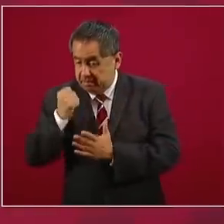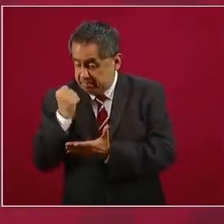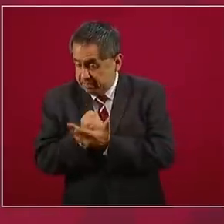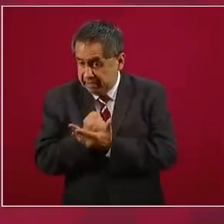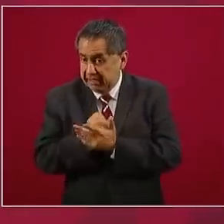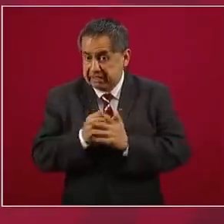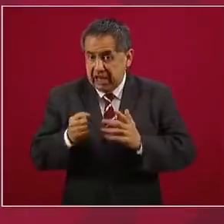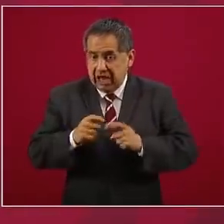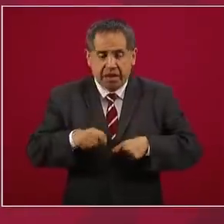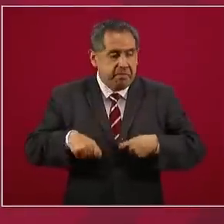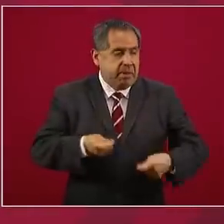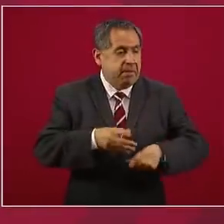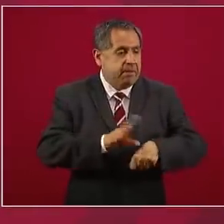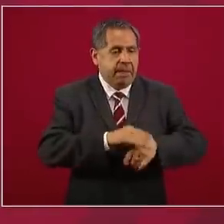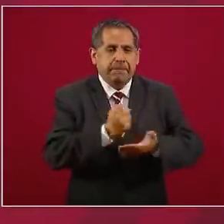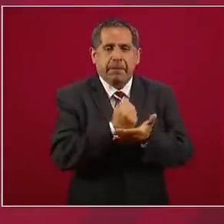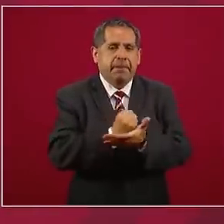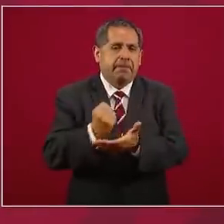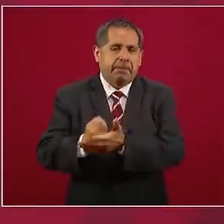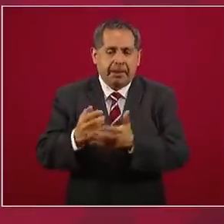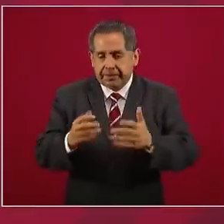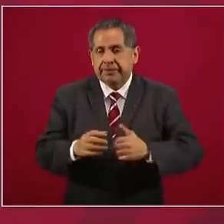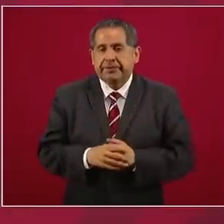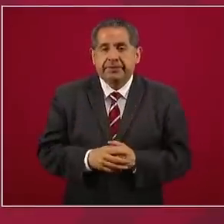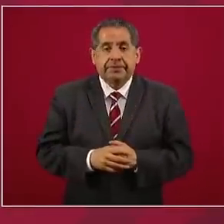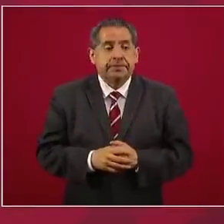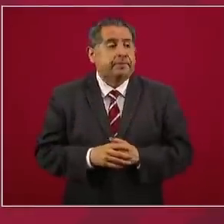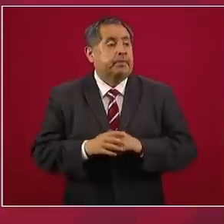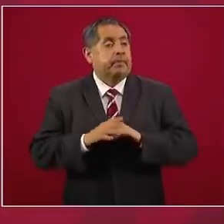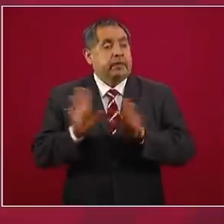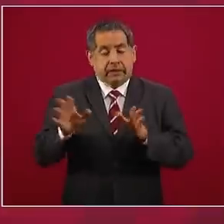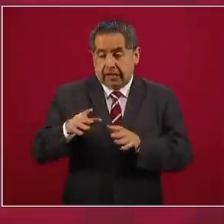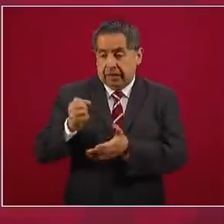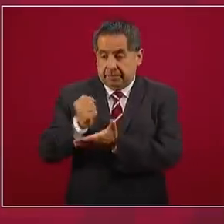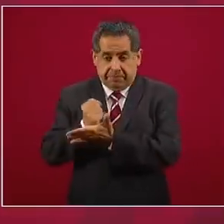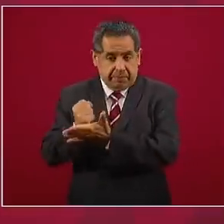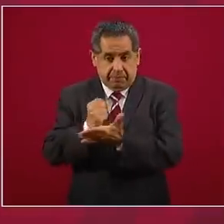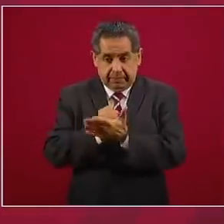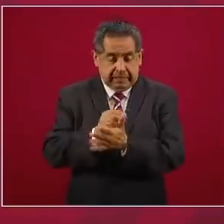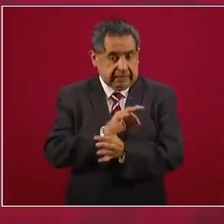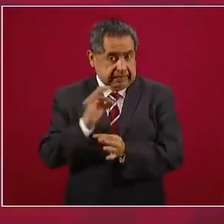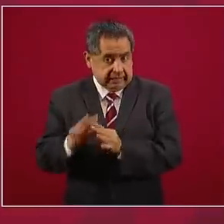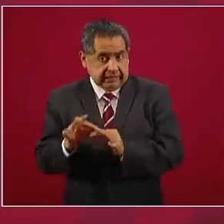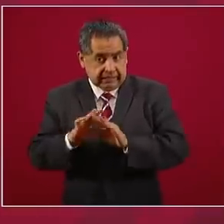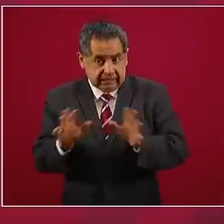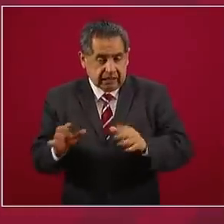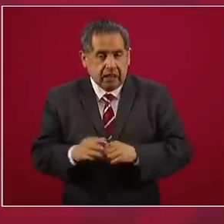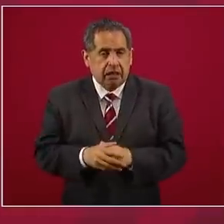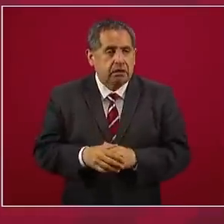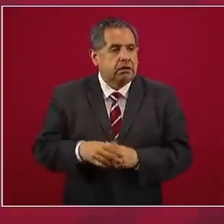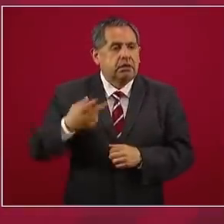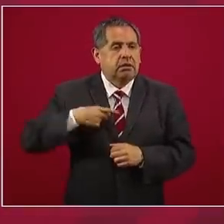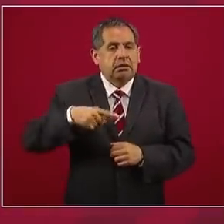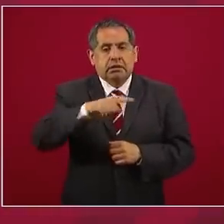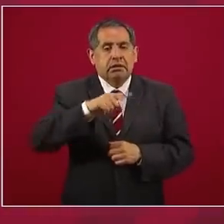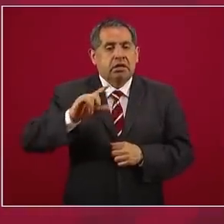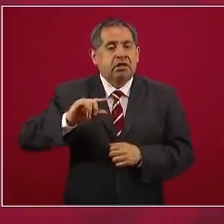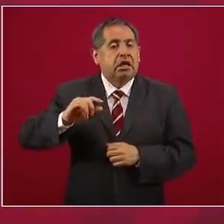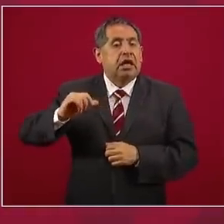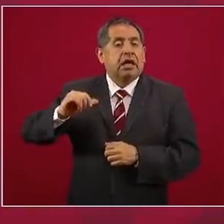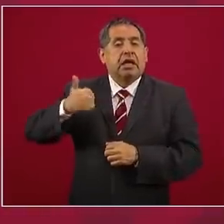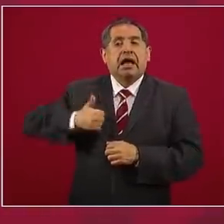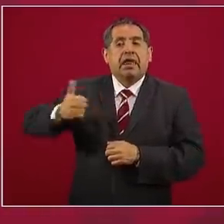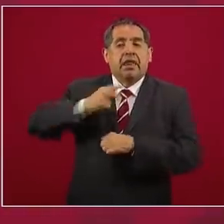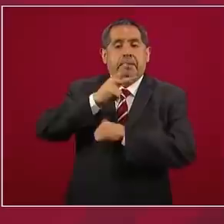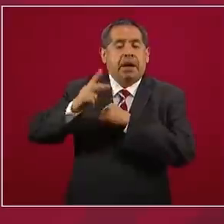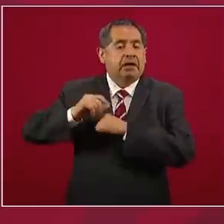dan los registros sanitarios correspondientes. Una vez que pasa eso, a las autoridades sanitarias del país,